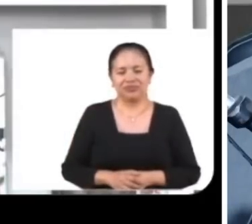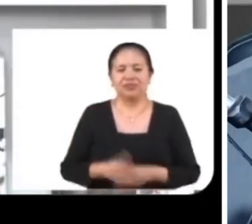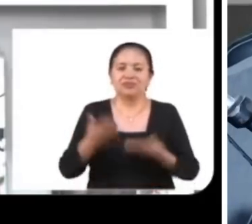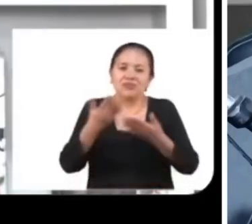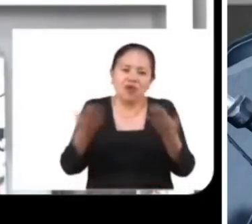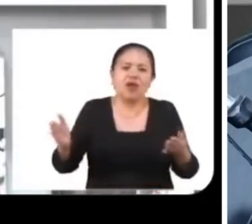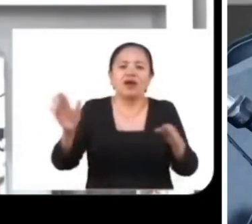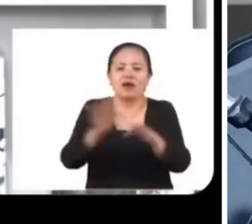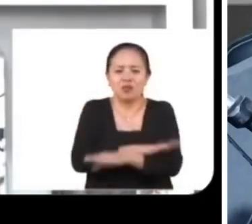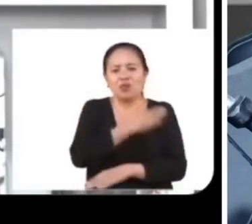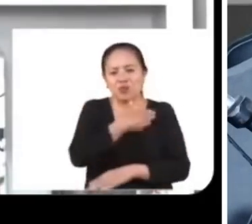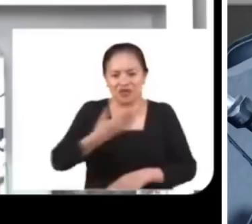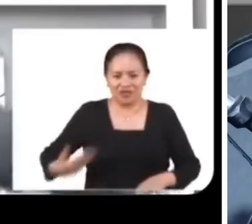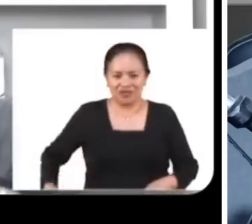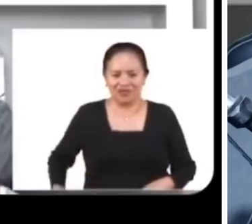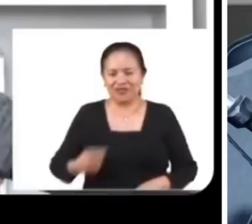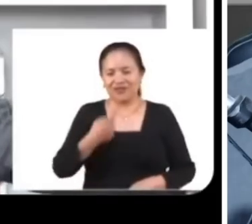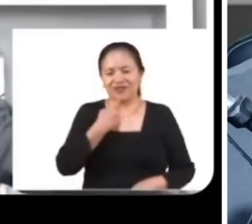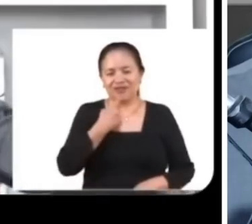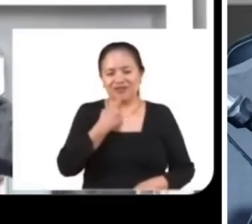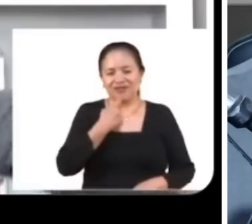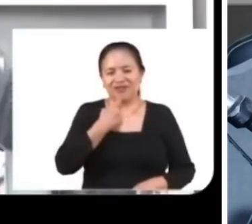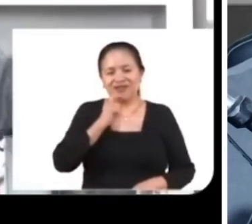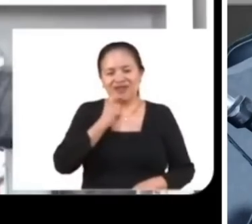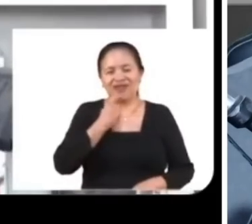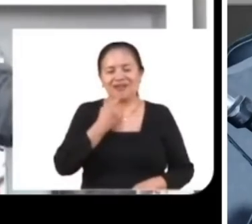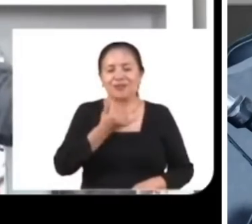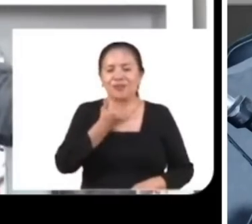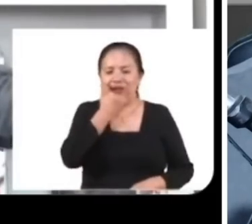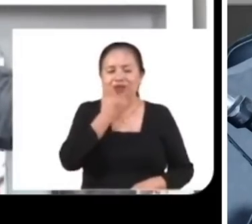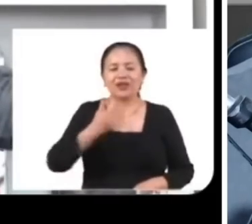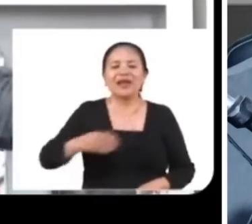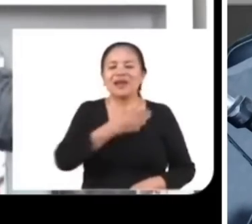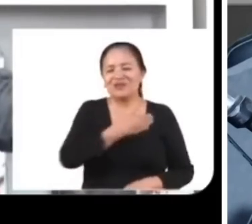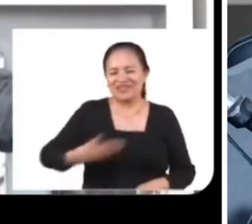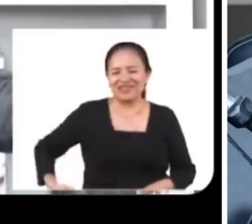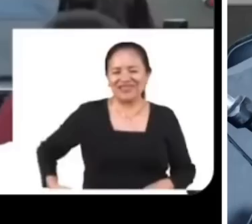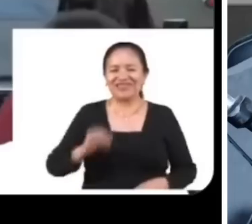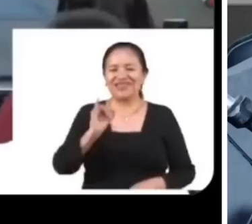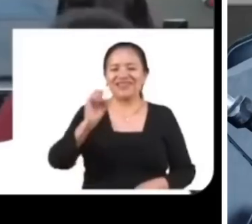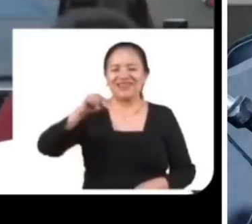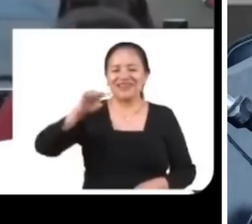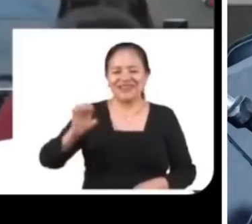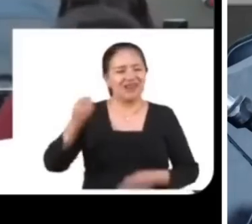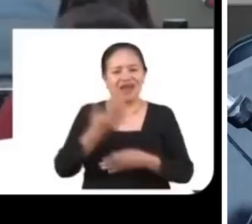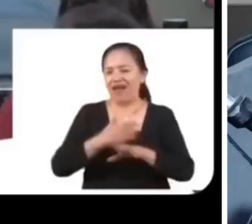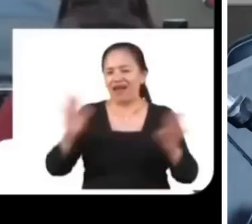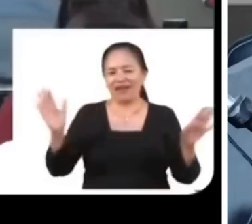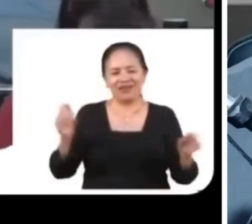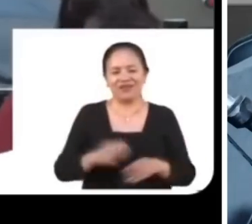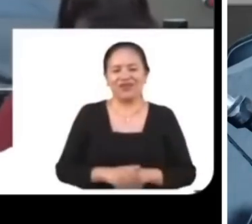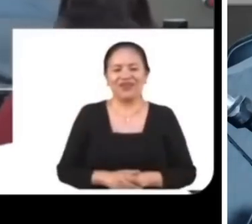pues ya se vio que no era un integrante más de la derecha el pueblo de México eso ya lo sabía Solamente